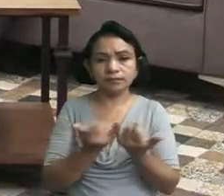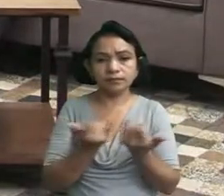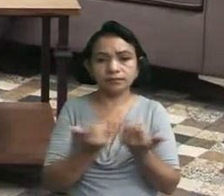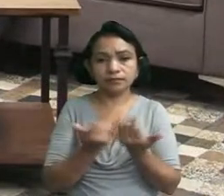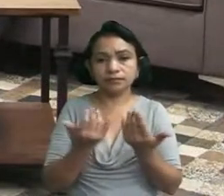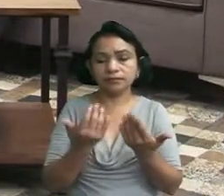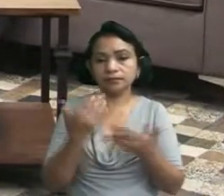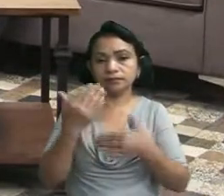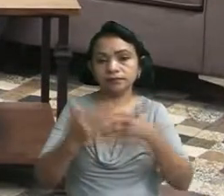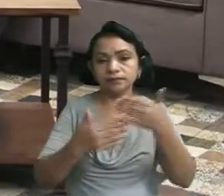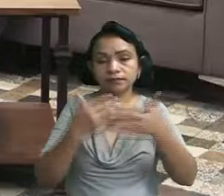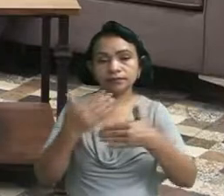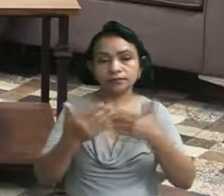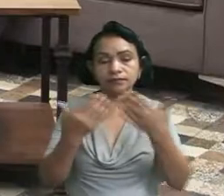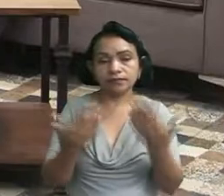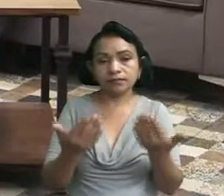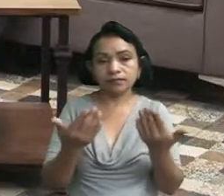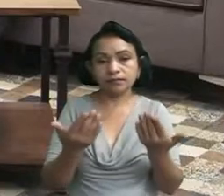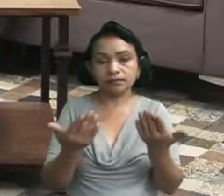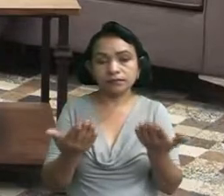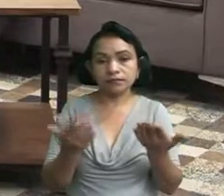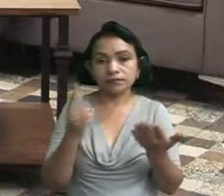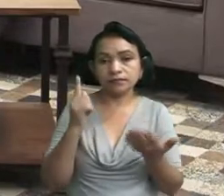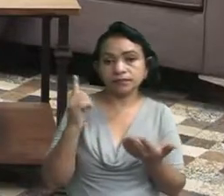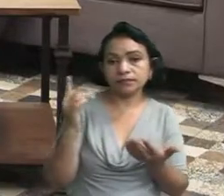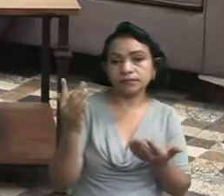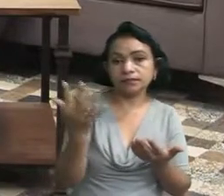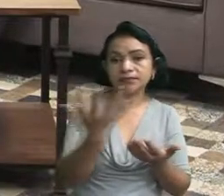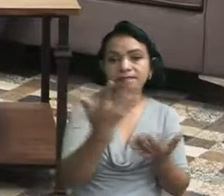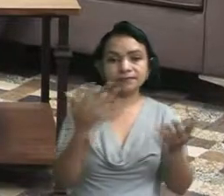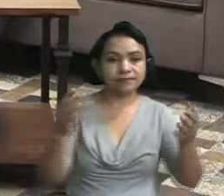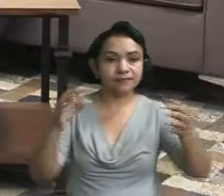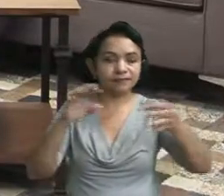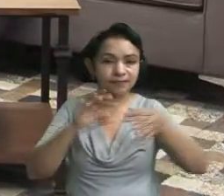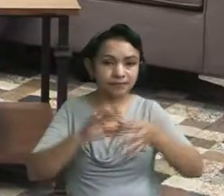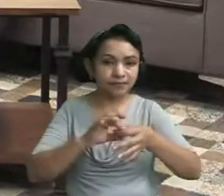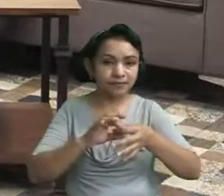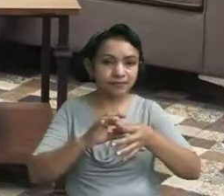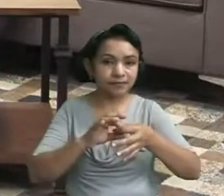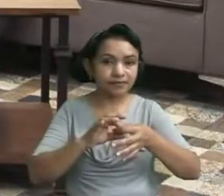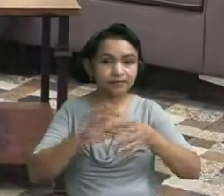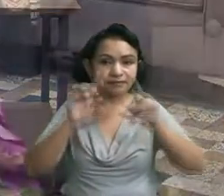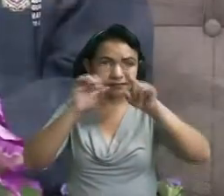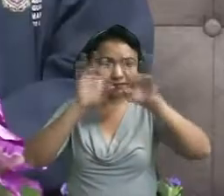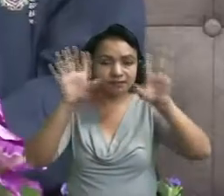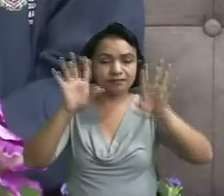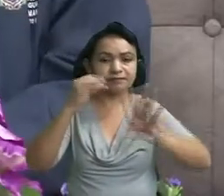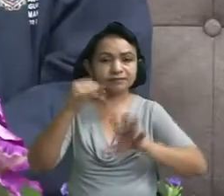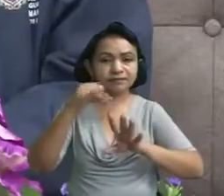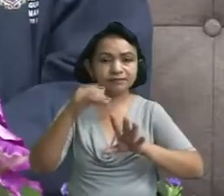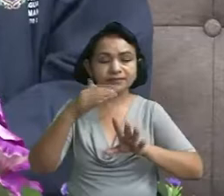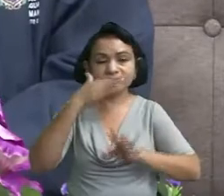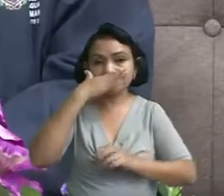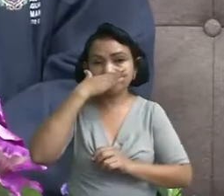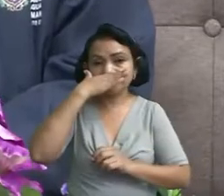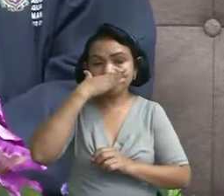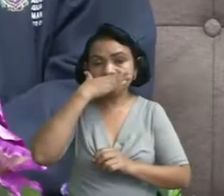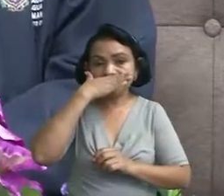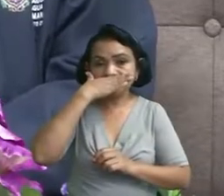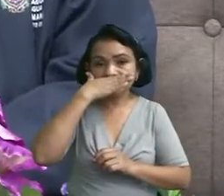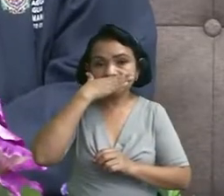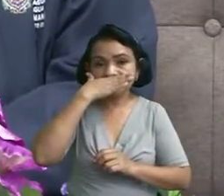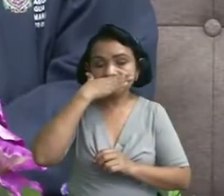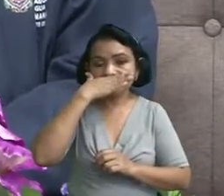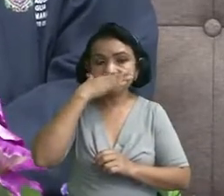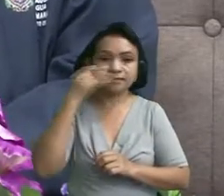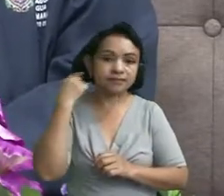un proceso en el que todos estamos inmersos, ¿no? Claro. Precisamente el Frente Sandinista siempre ha tenido una vocación